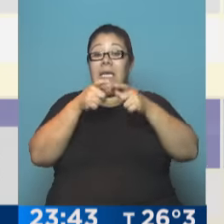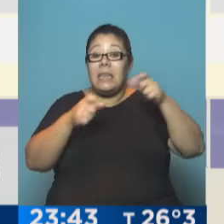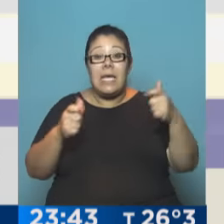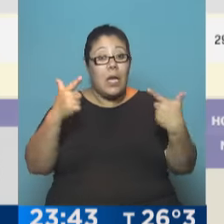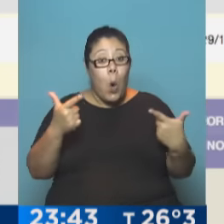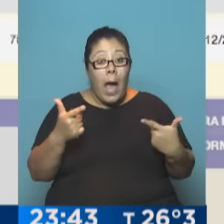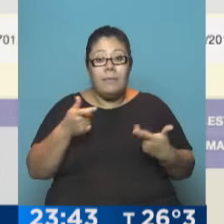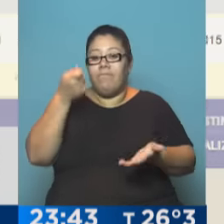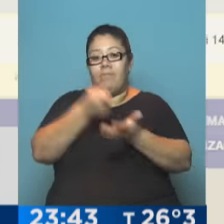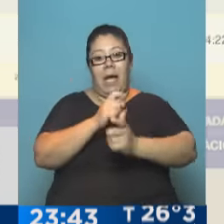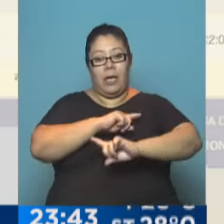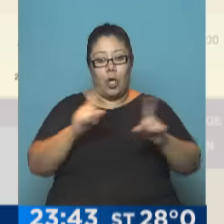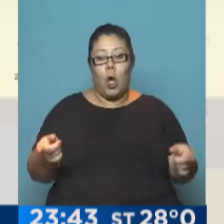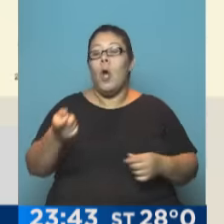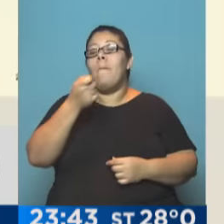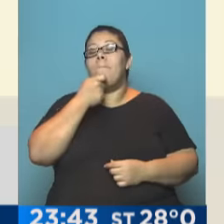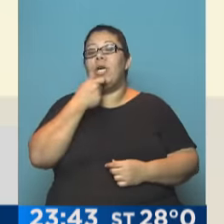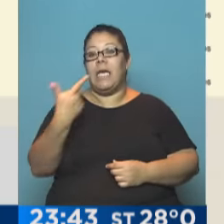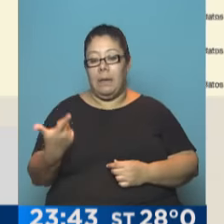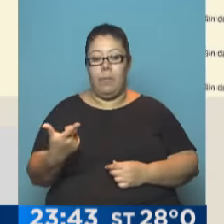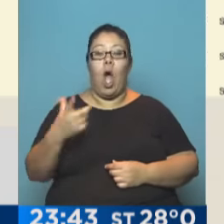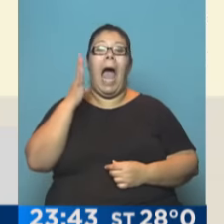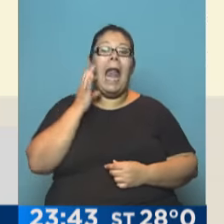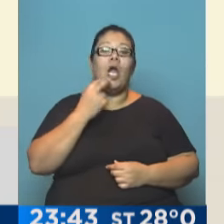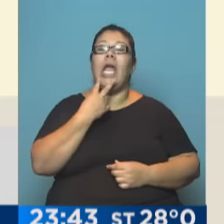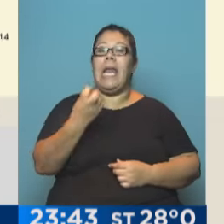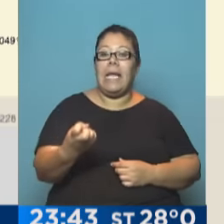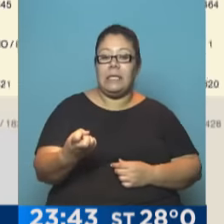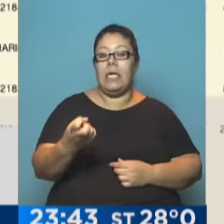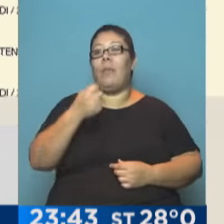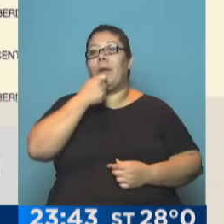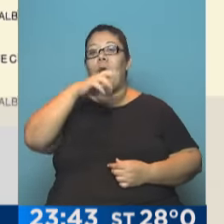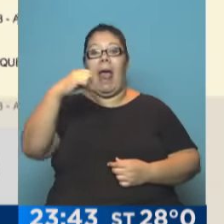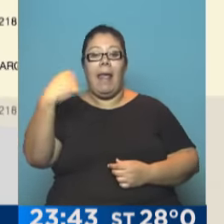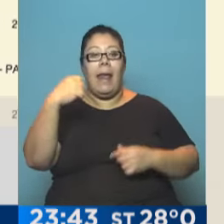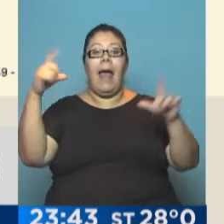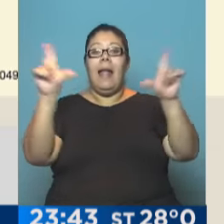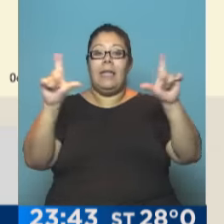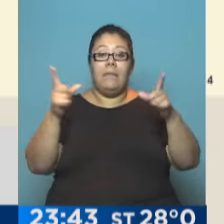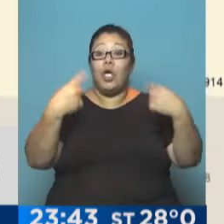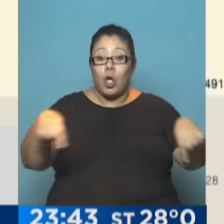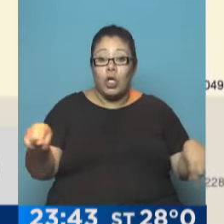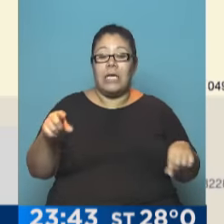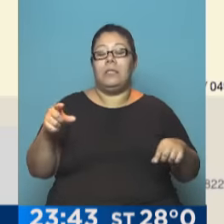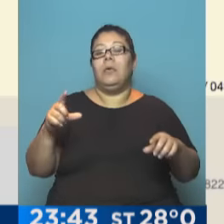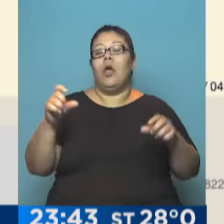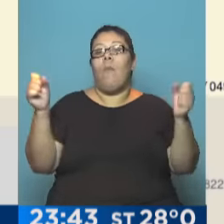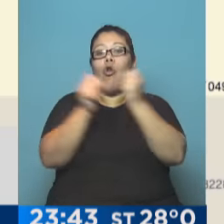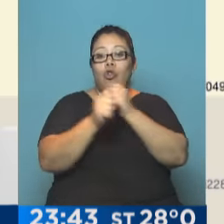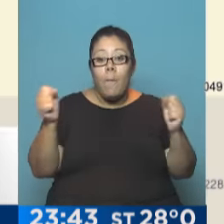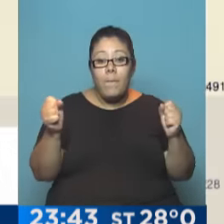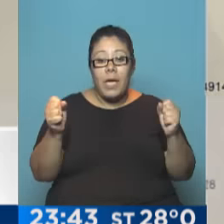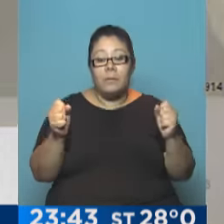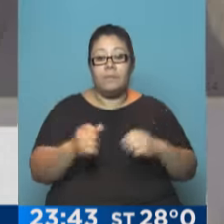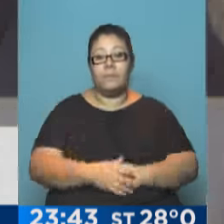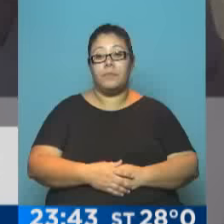Cuando uno se quema un electrodoméstico, la heladera, el televisor, cosas que son importantes y que son costosas,